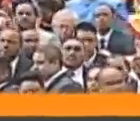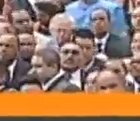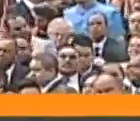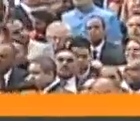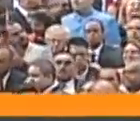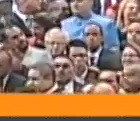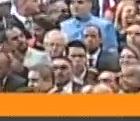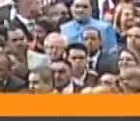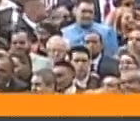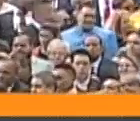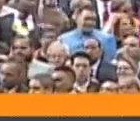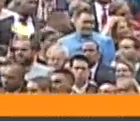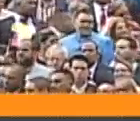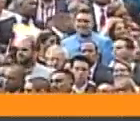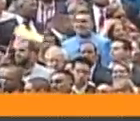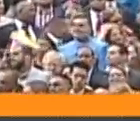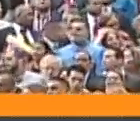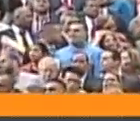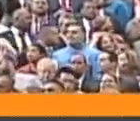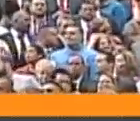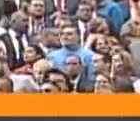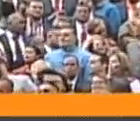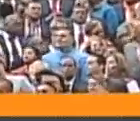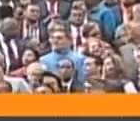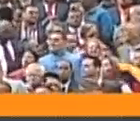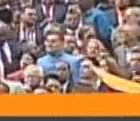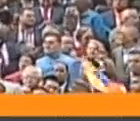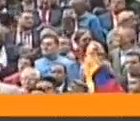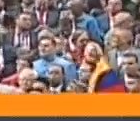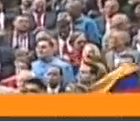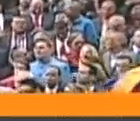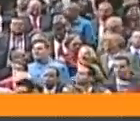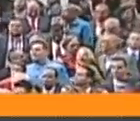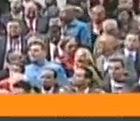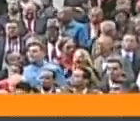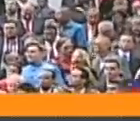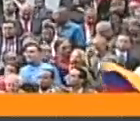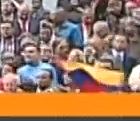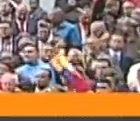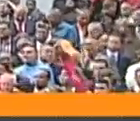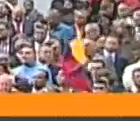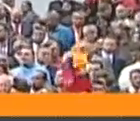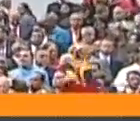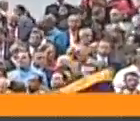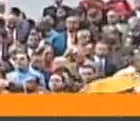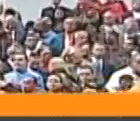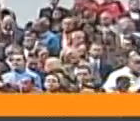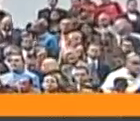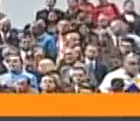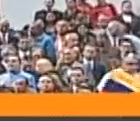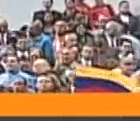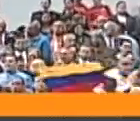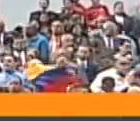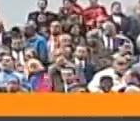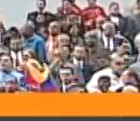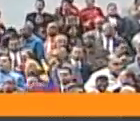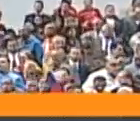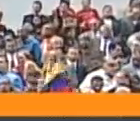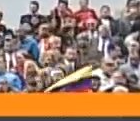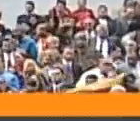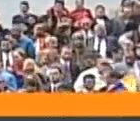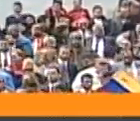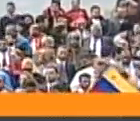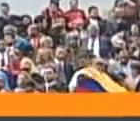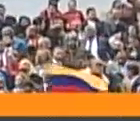con un Consejo Nacional Electoral que se profundizó y que se acercó nuevamente al pueblo venezolano el pasado domingo 30